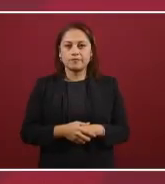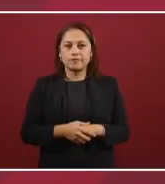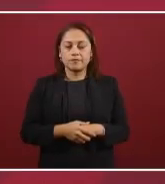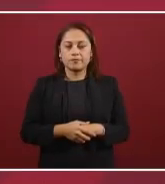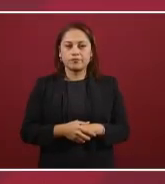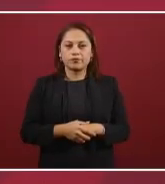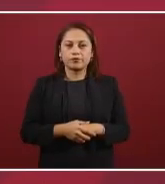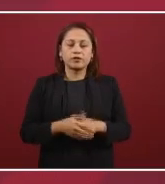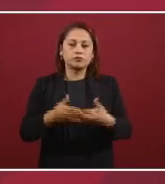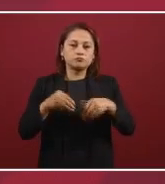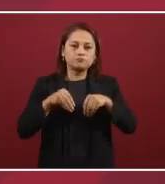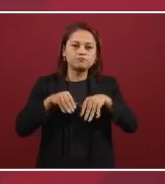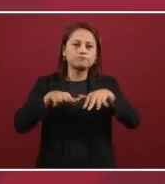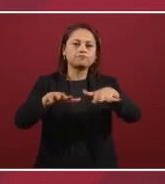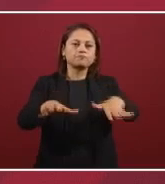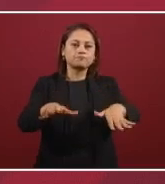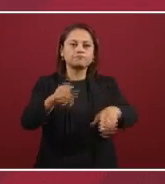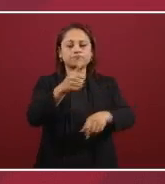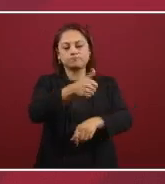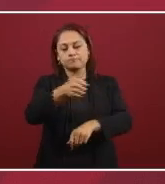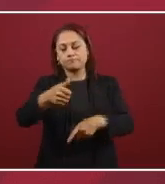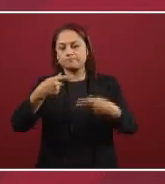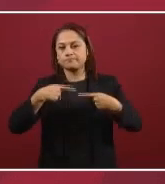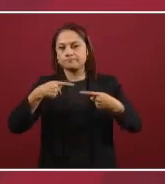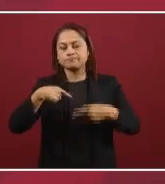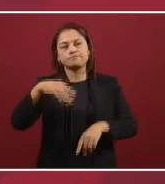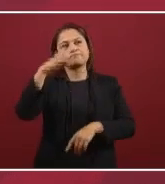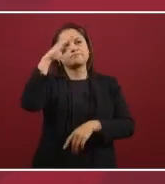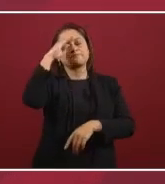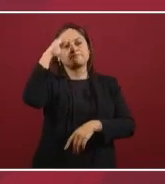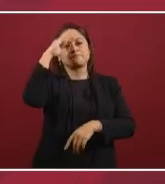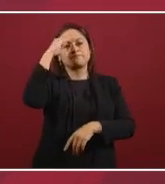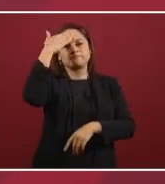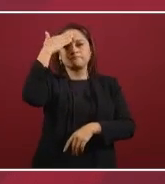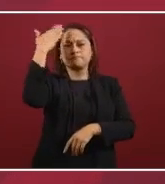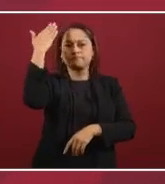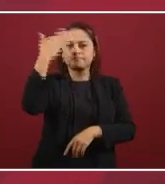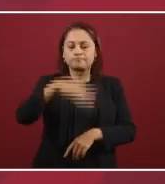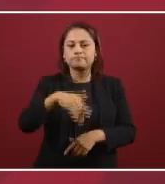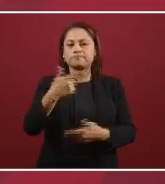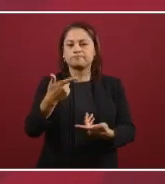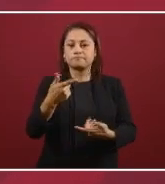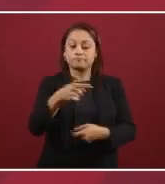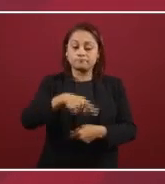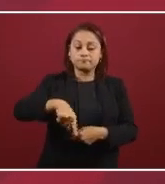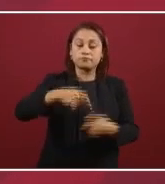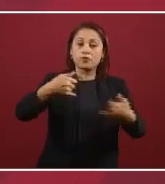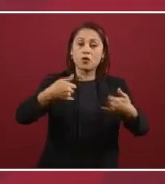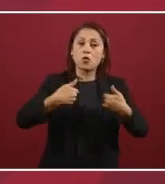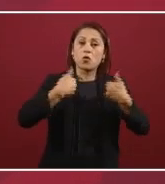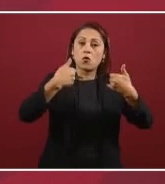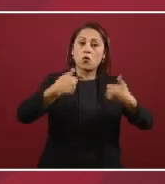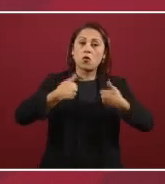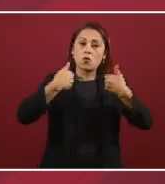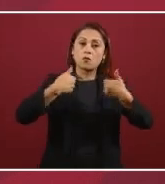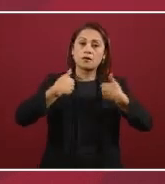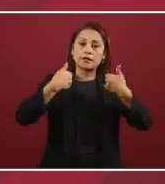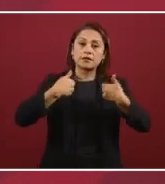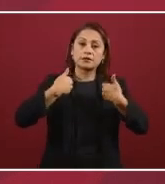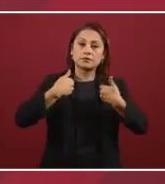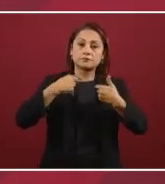informar, orientar, concientizar a jóvenes, adolescentes